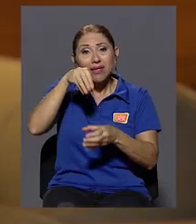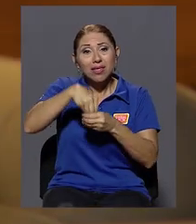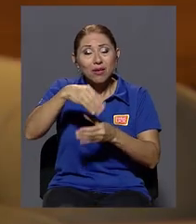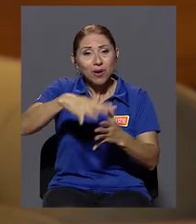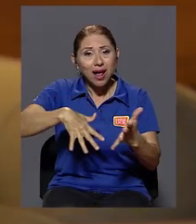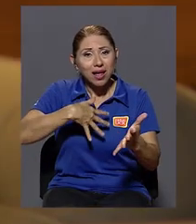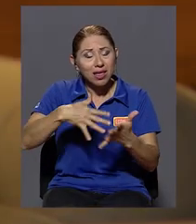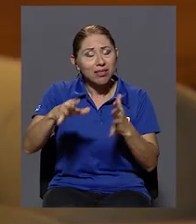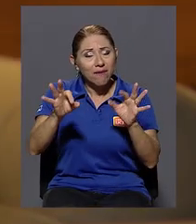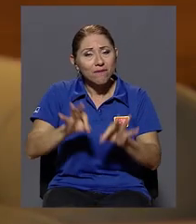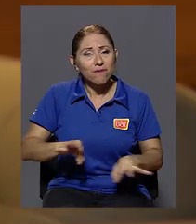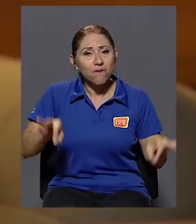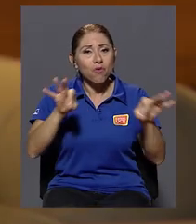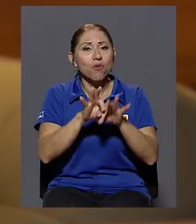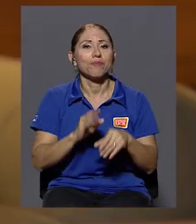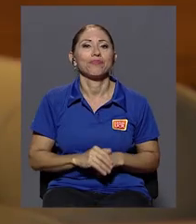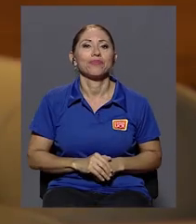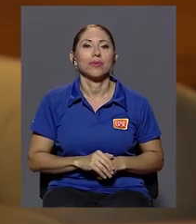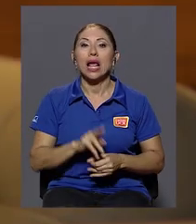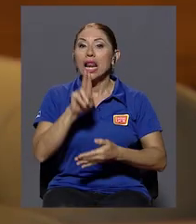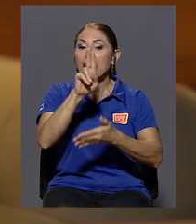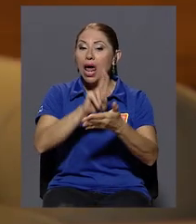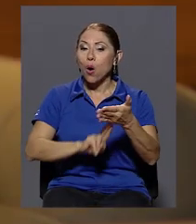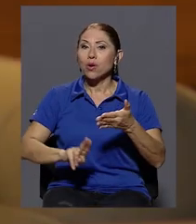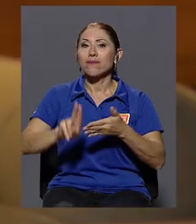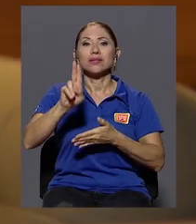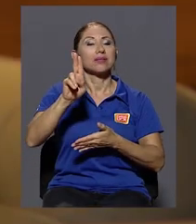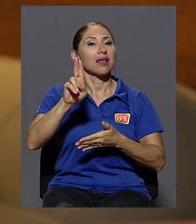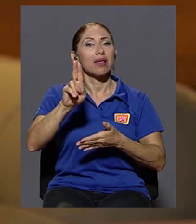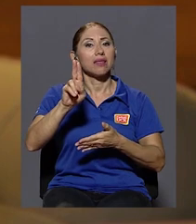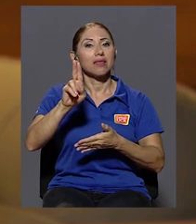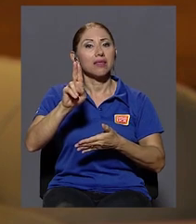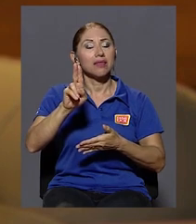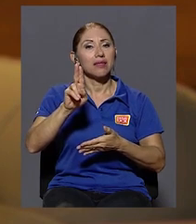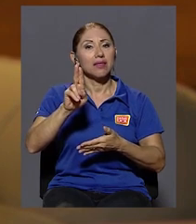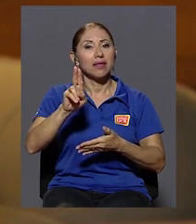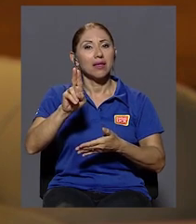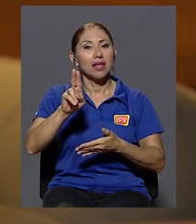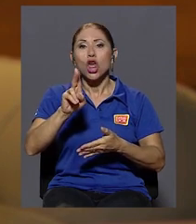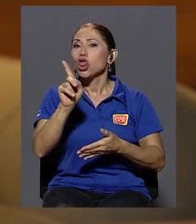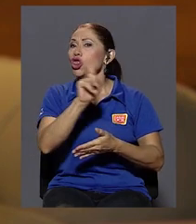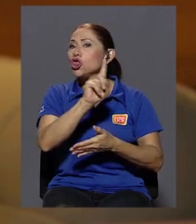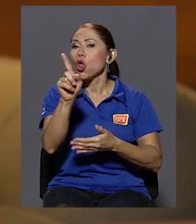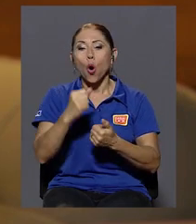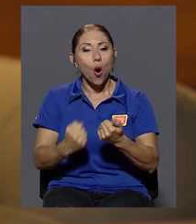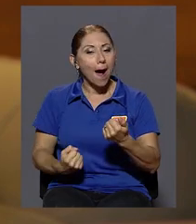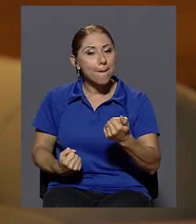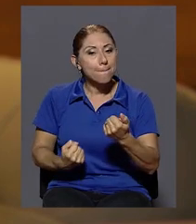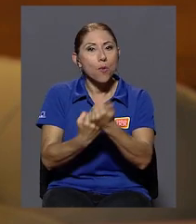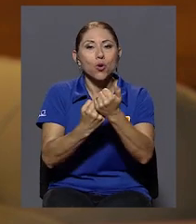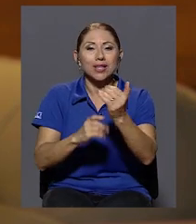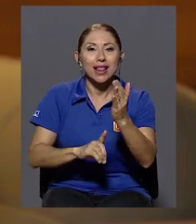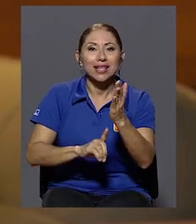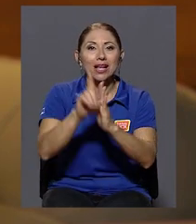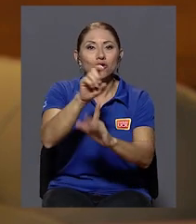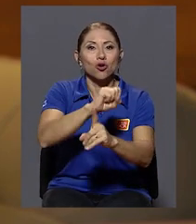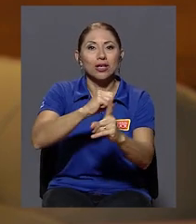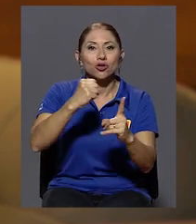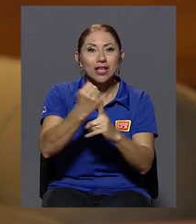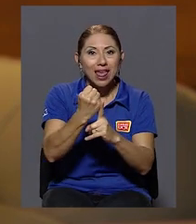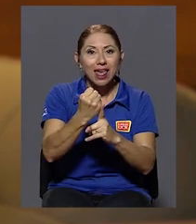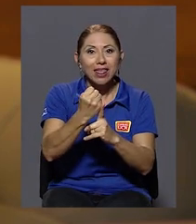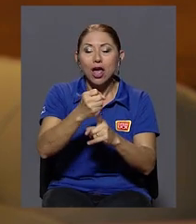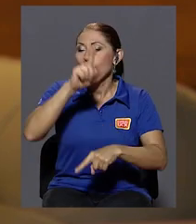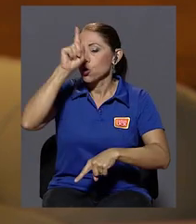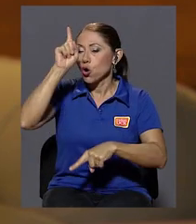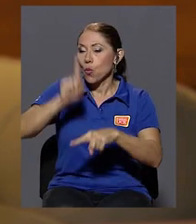agenda que me parece fundamental. La universidad no va a aportar realmente al desarrollo de la sociedad, o va a llevar a